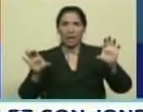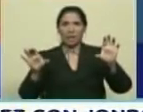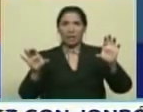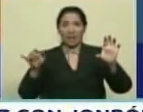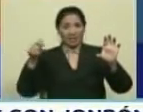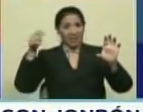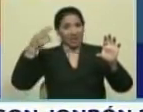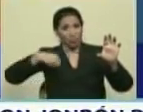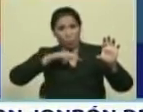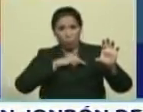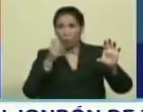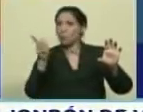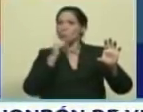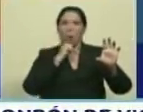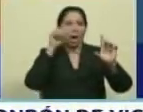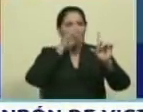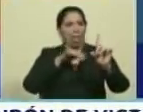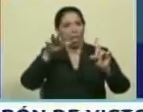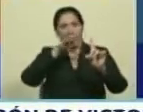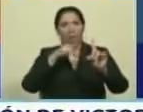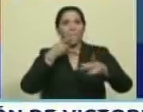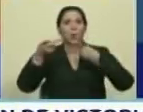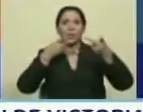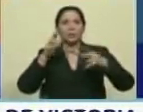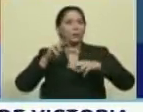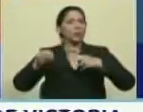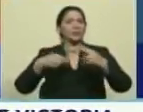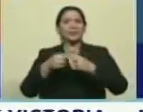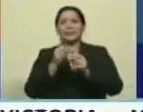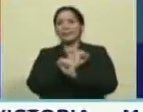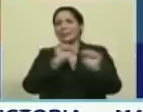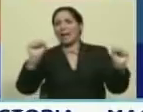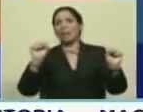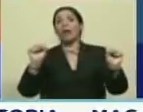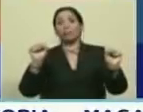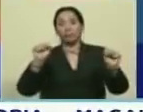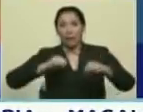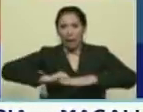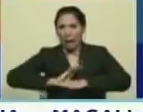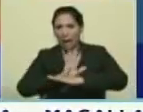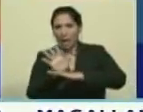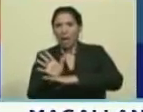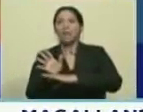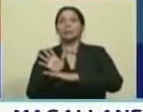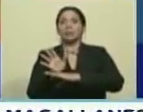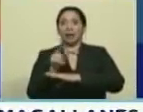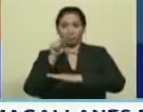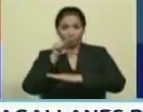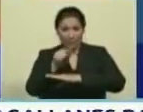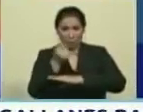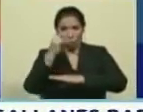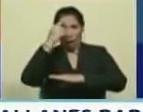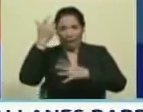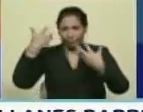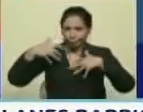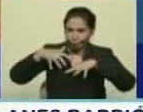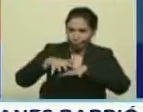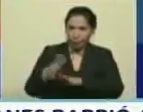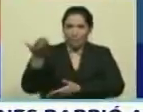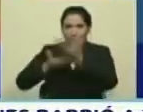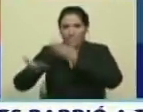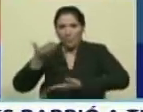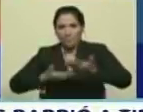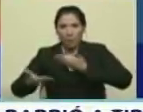chantajes políticos ni de ninguna clase. La alianza es un paradigma incuestionable de solidaridad, cooperación y